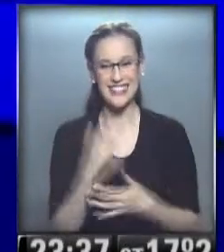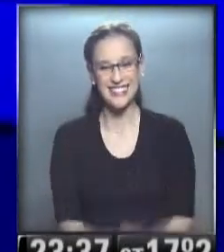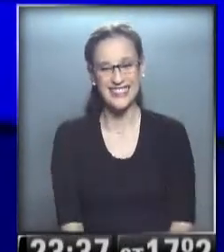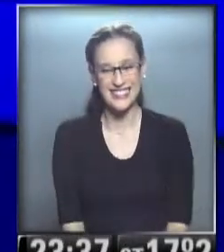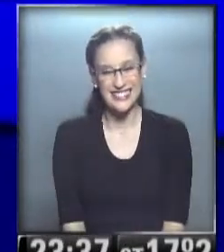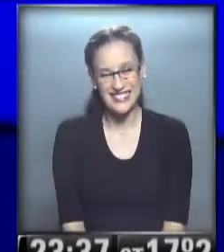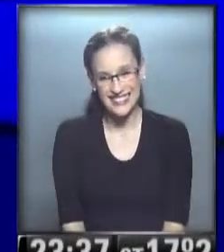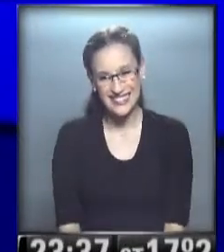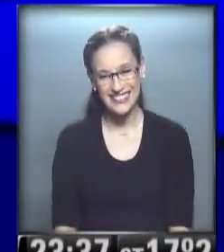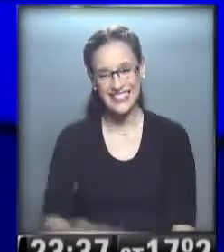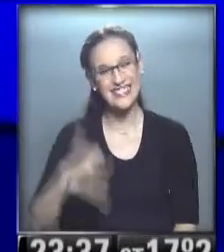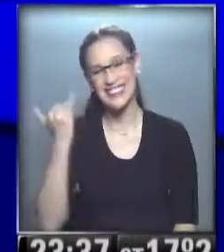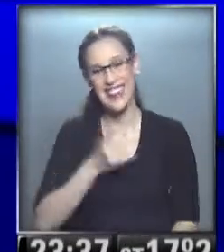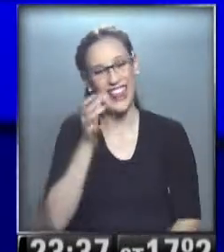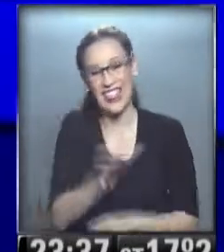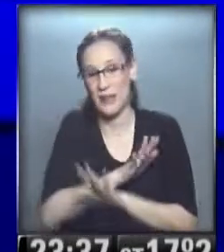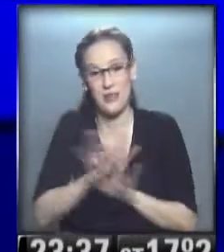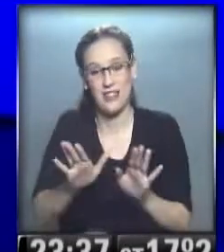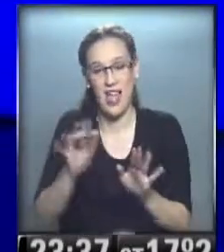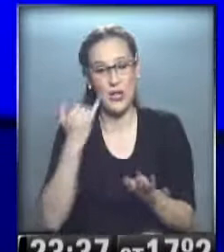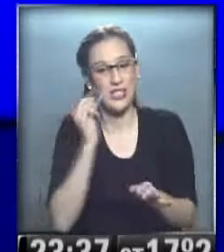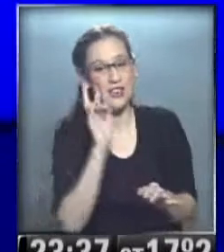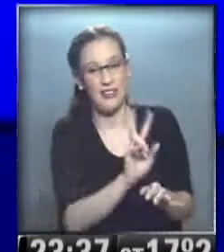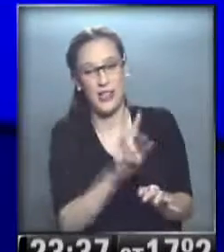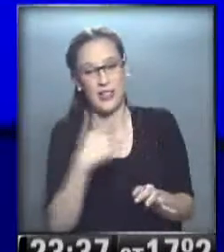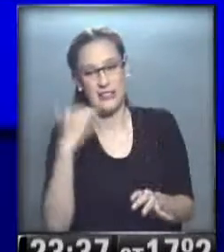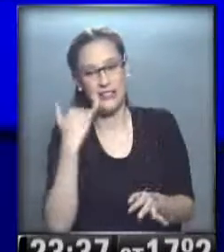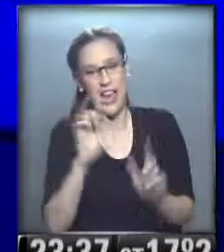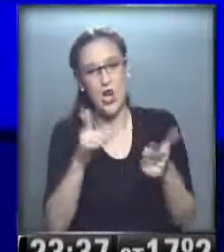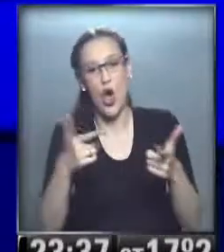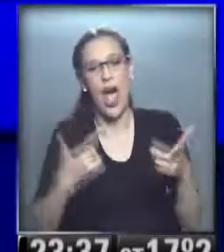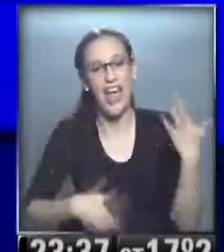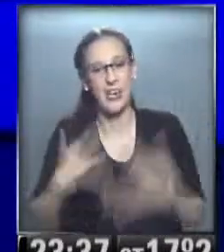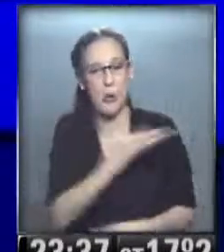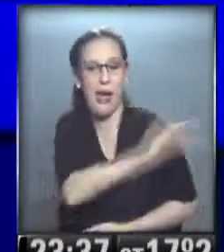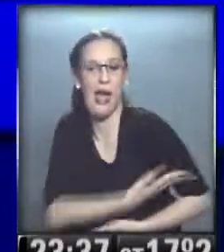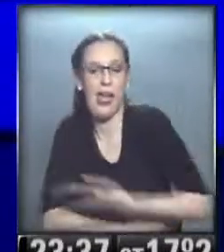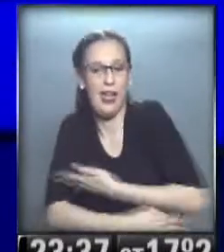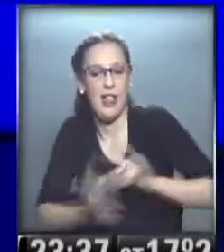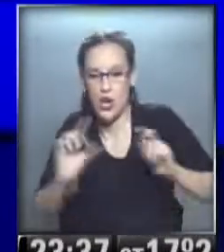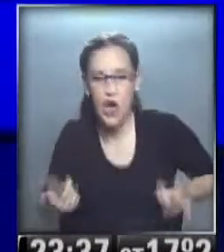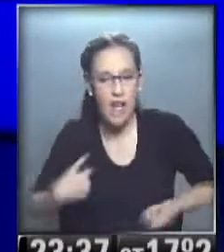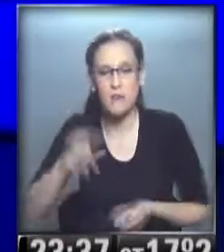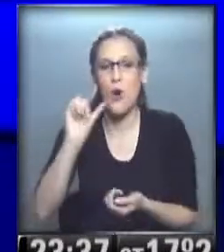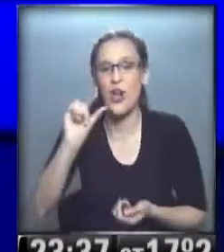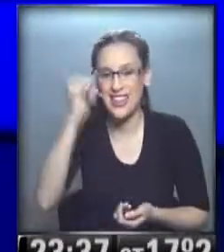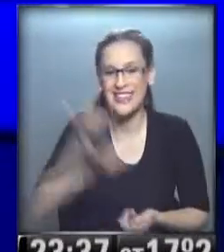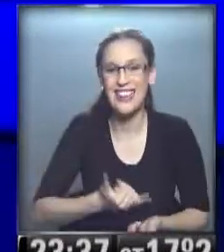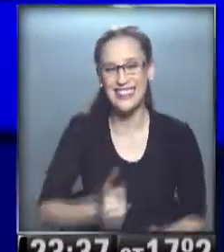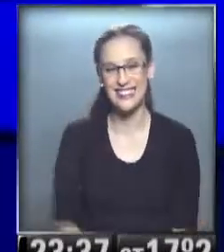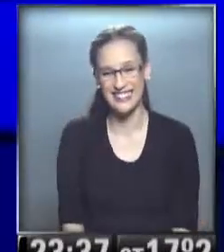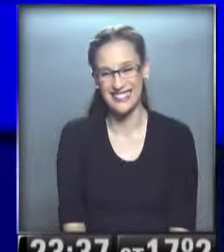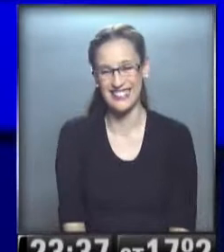No, segundo día consecutivo. Es que ya, en los percheros de los locales no hay más ropa con mangas. Hay pocas cosas. Algunas las vamos a estar durante la